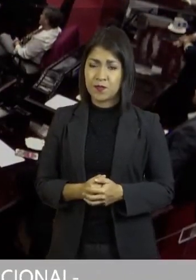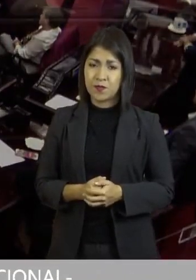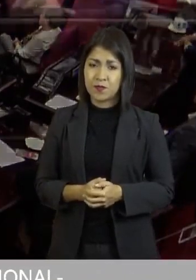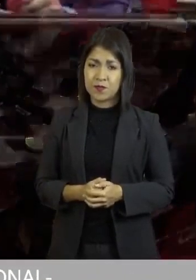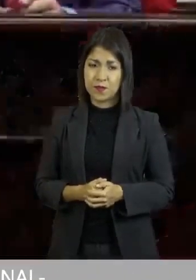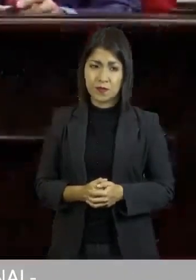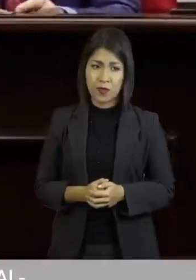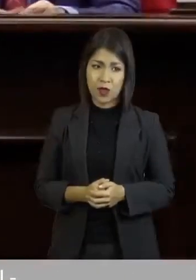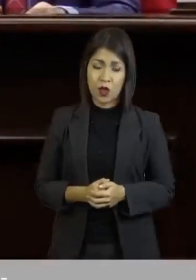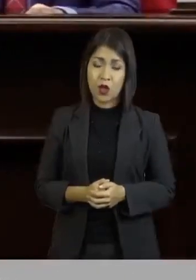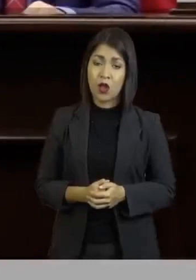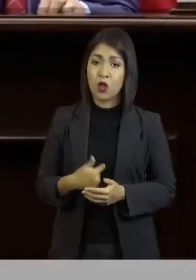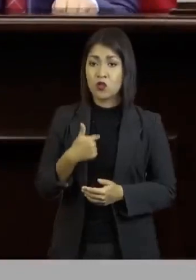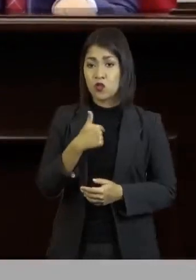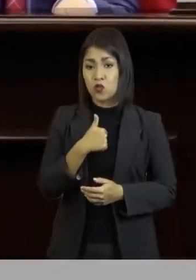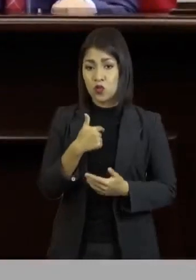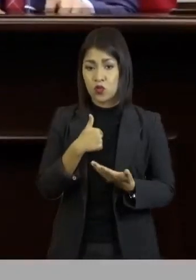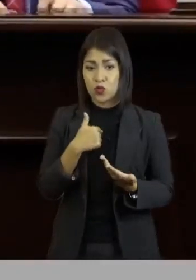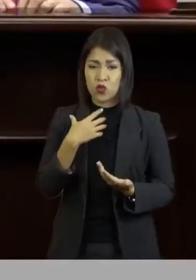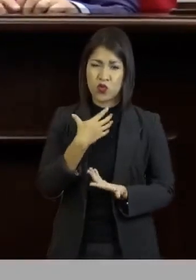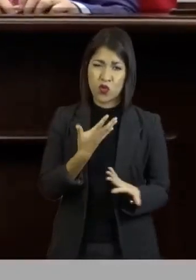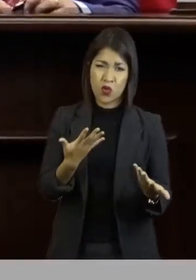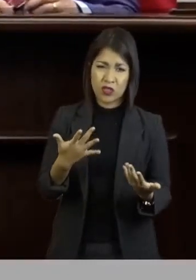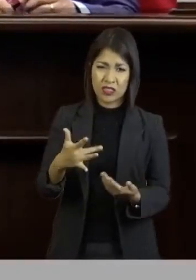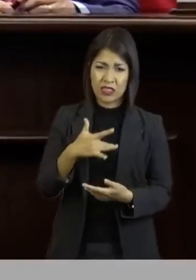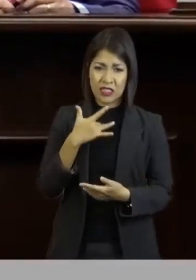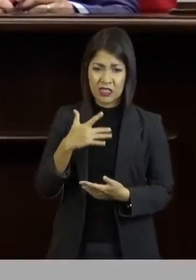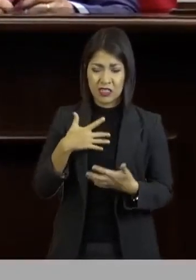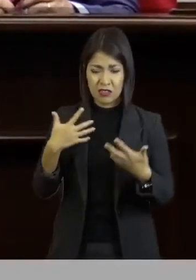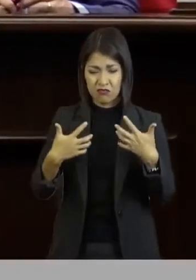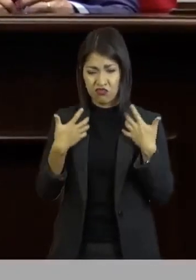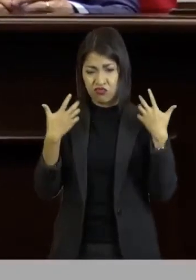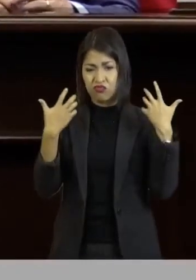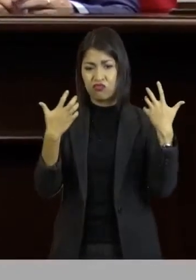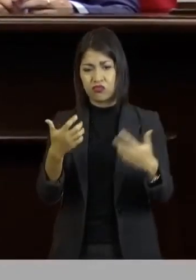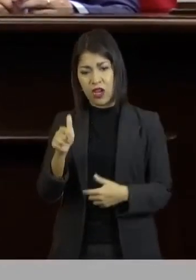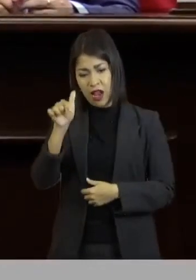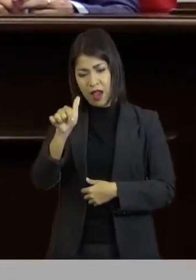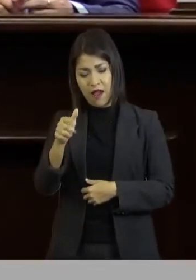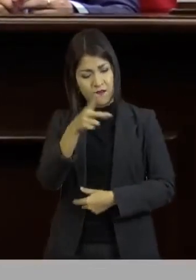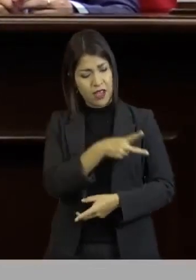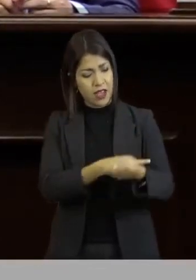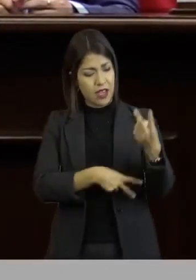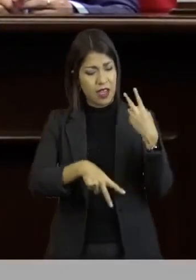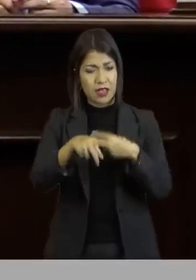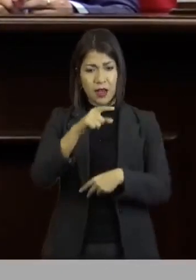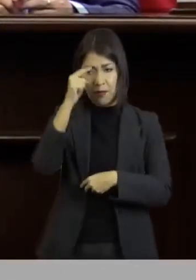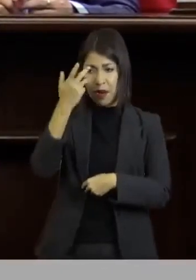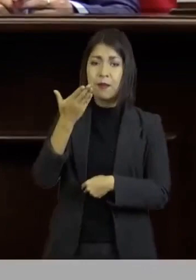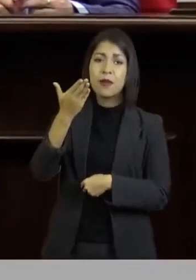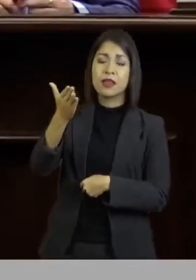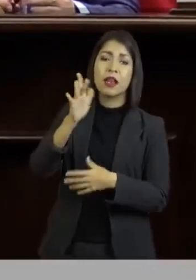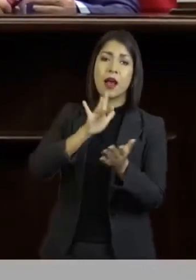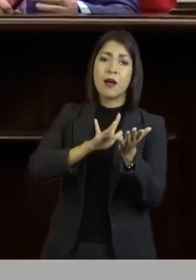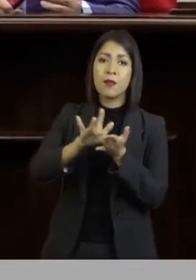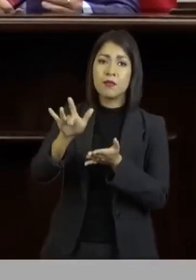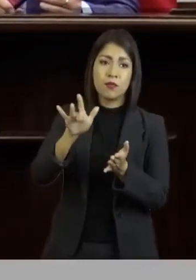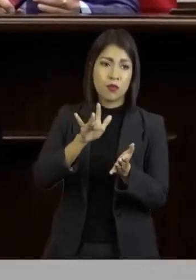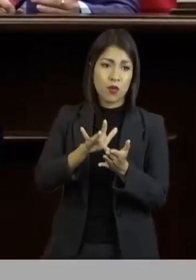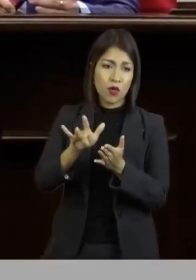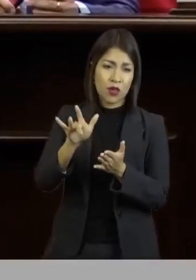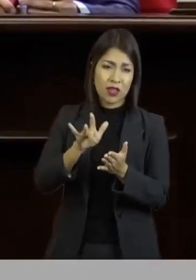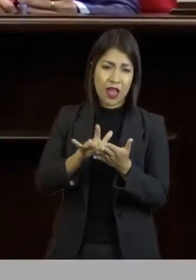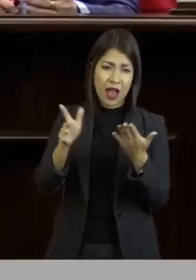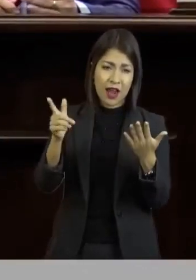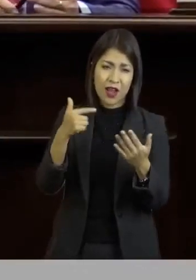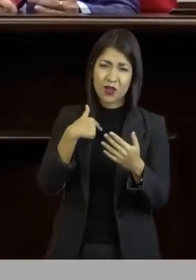me va a dar mucho coraje venir aquí a Michoacán a pedirles que apoyen una ¿cómo se llaman los árboles estos